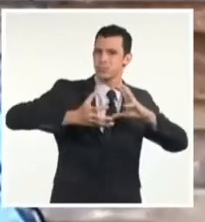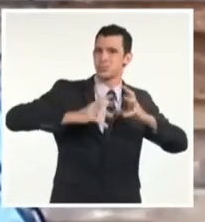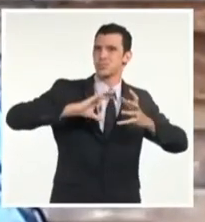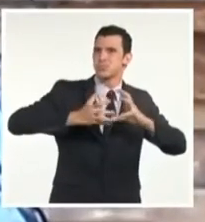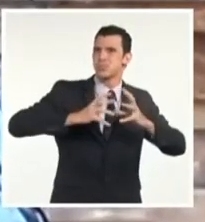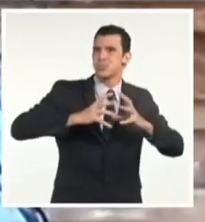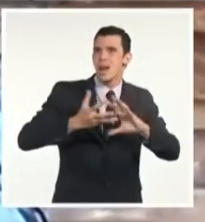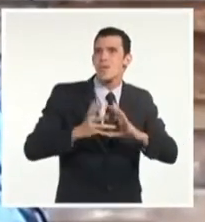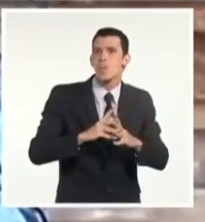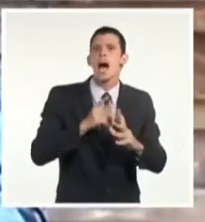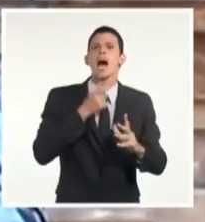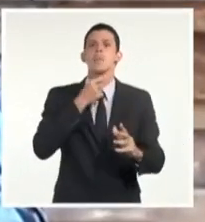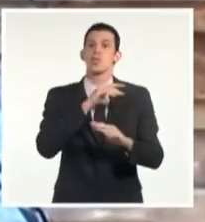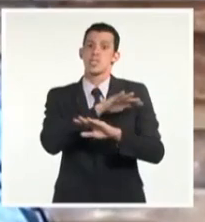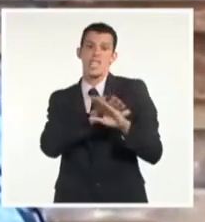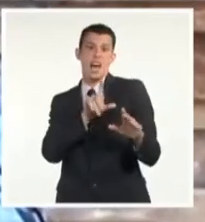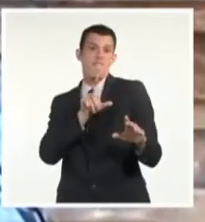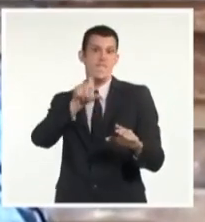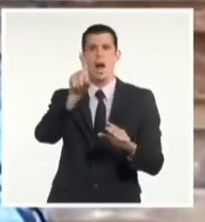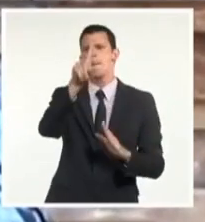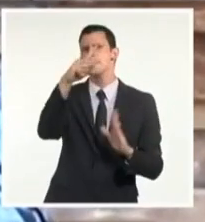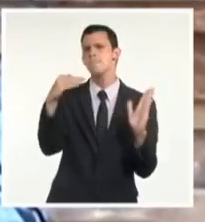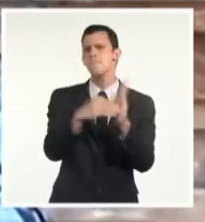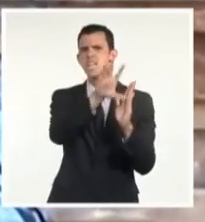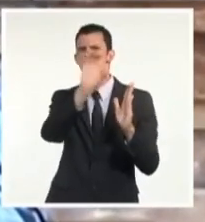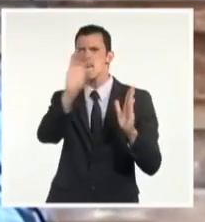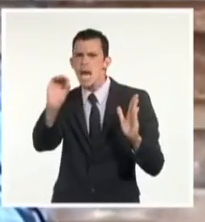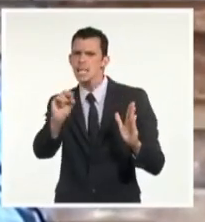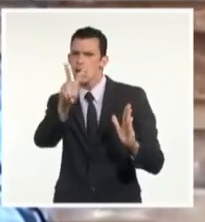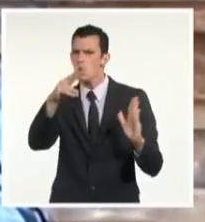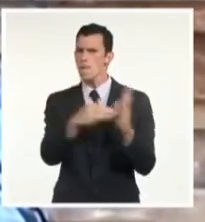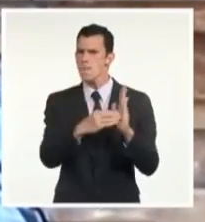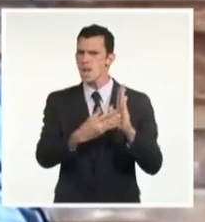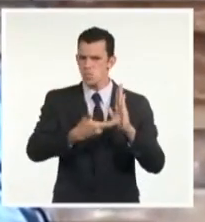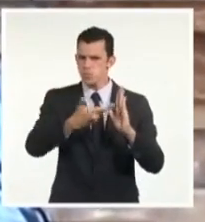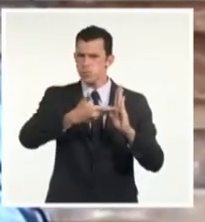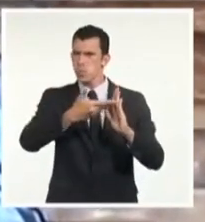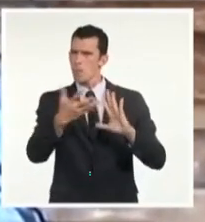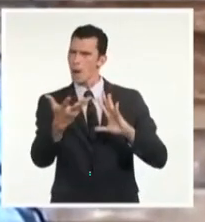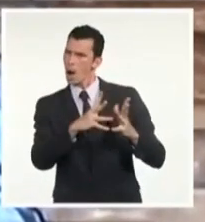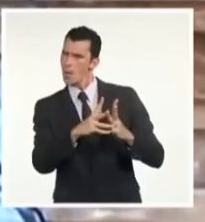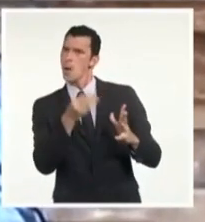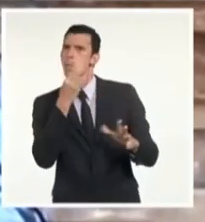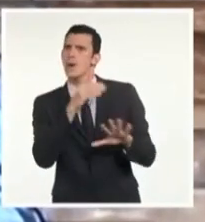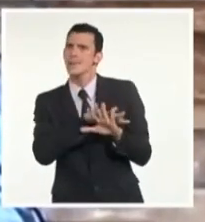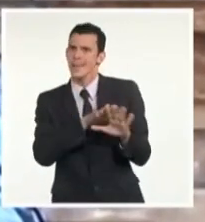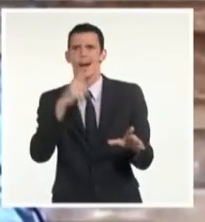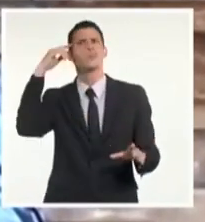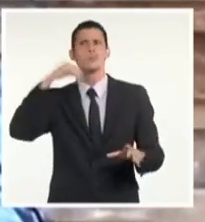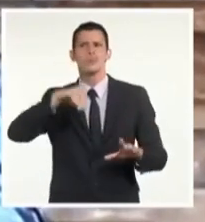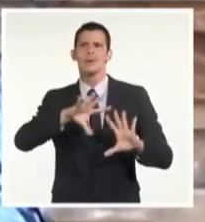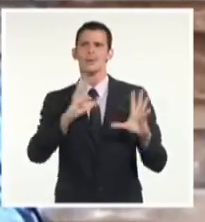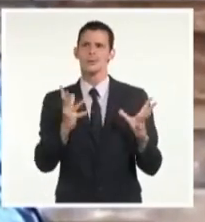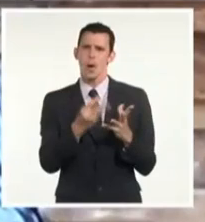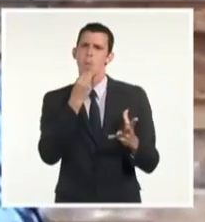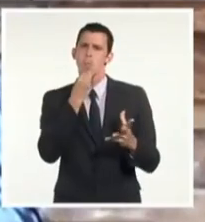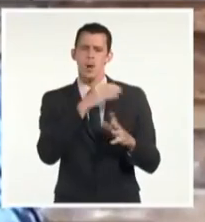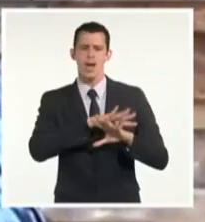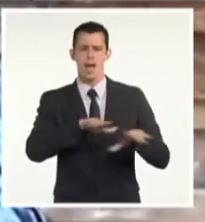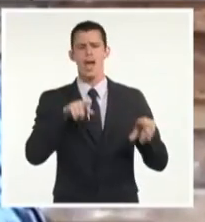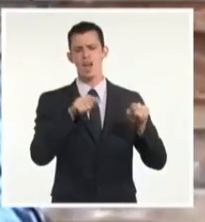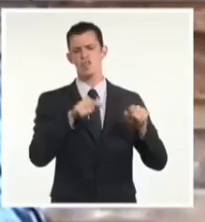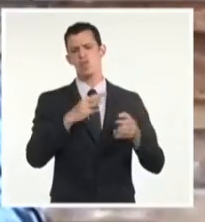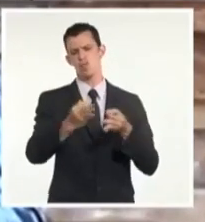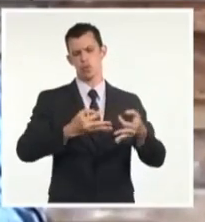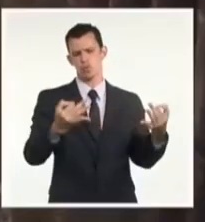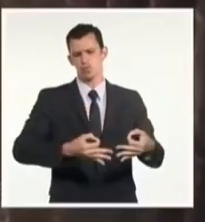tipo de incremento de temperatura fuera de las normas establecidas, entonces estaríamos sincronizando la máquina y